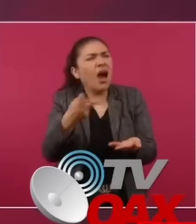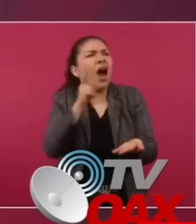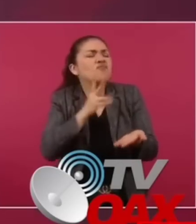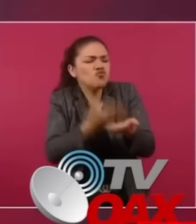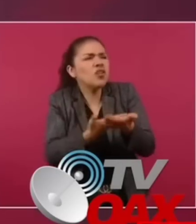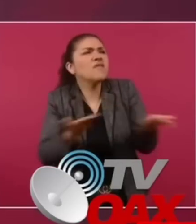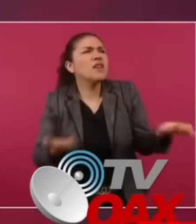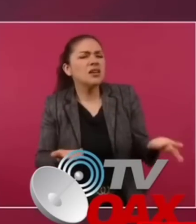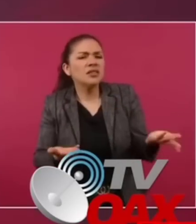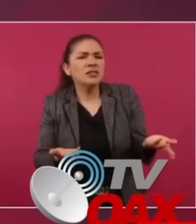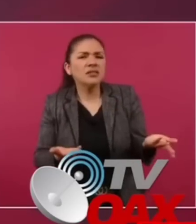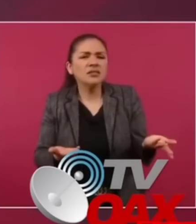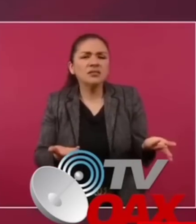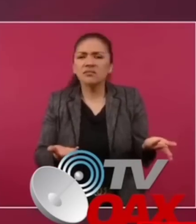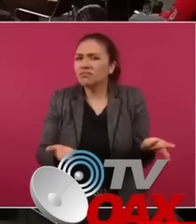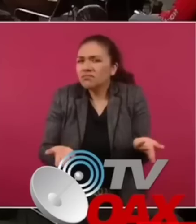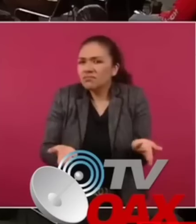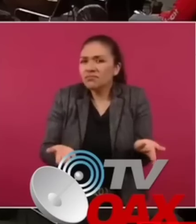de eso.